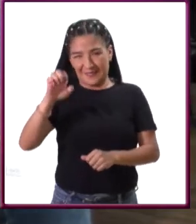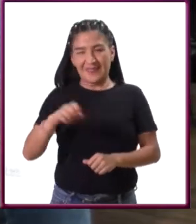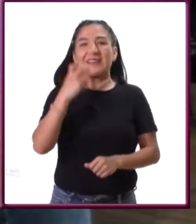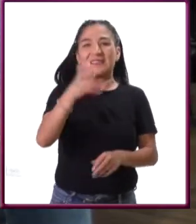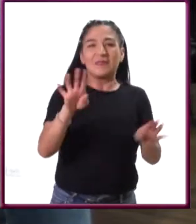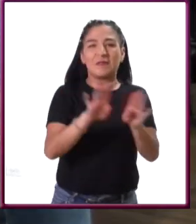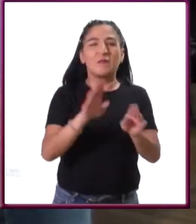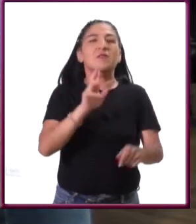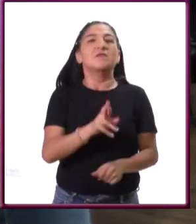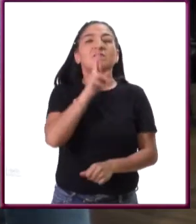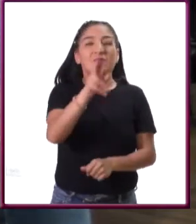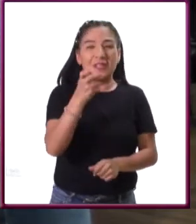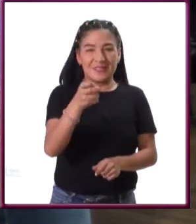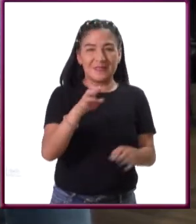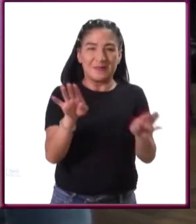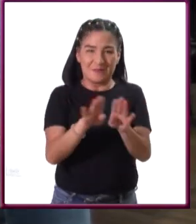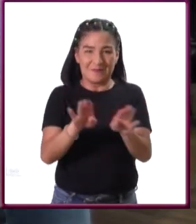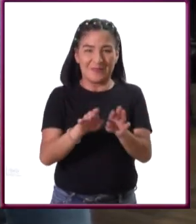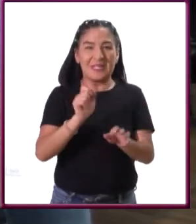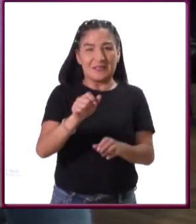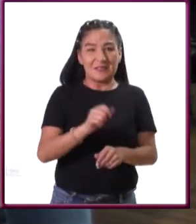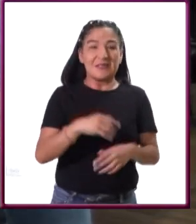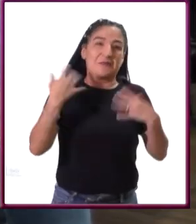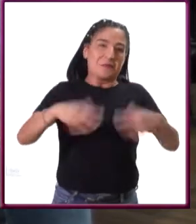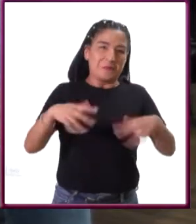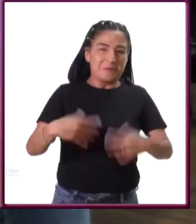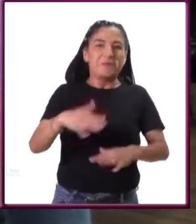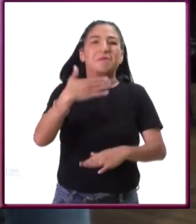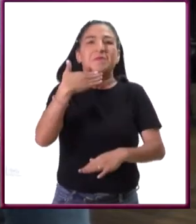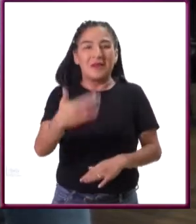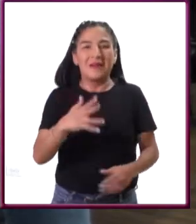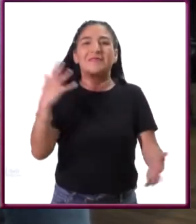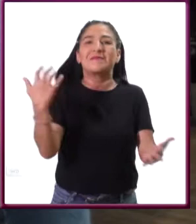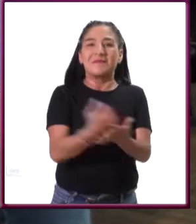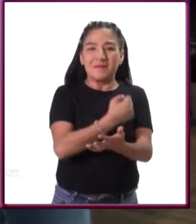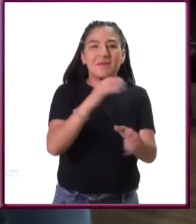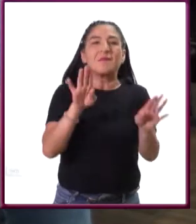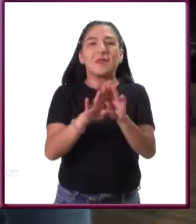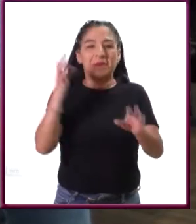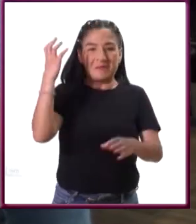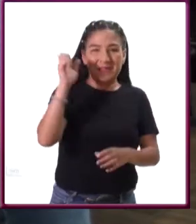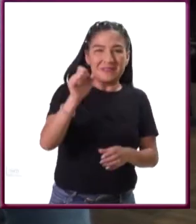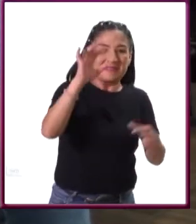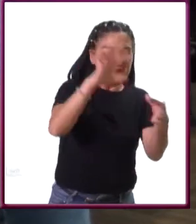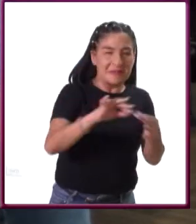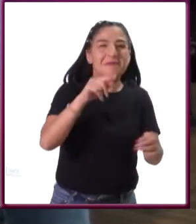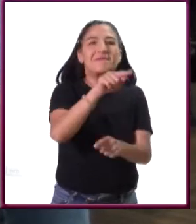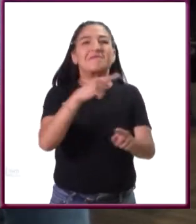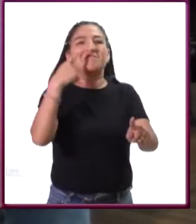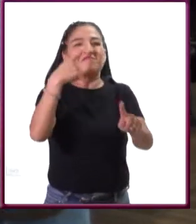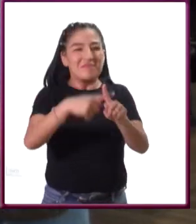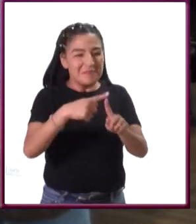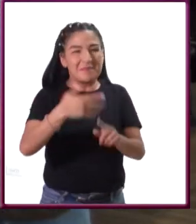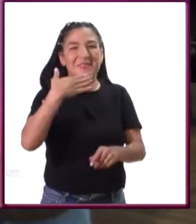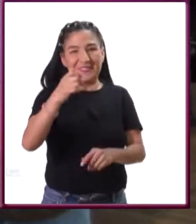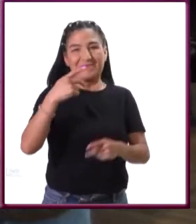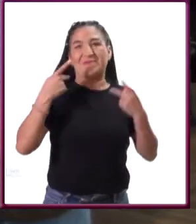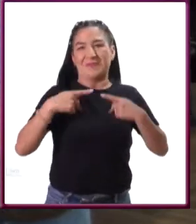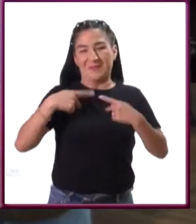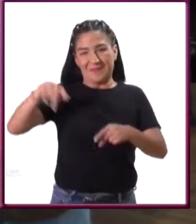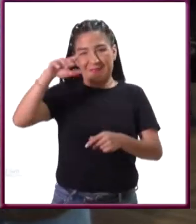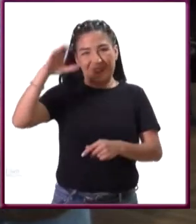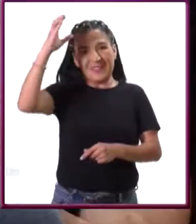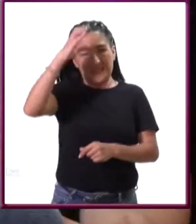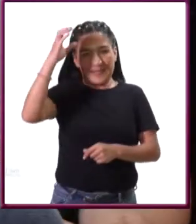de su trabajo conjunto fueron tan buenos que se ganaron comentarios tan positivos de científicos tan importantes como el mismísimo